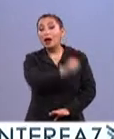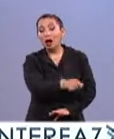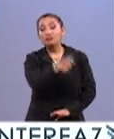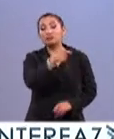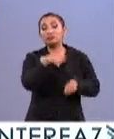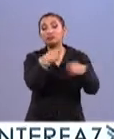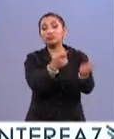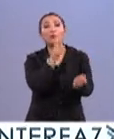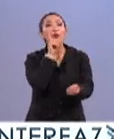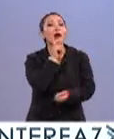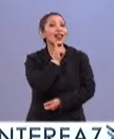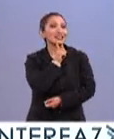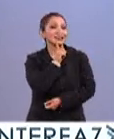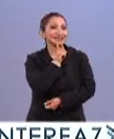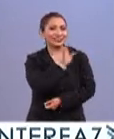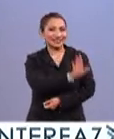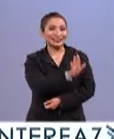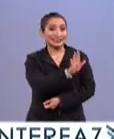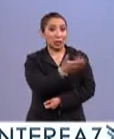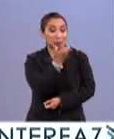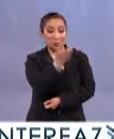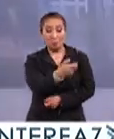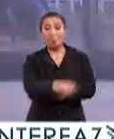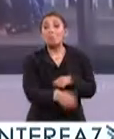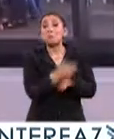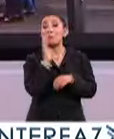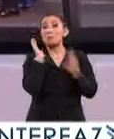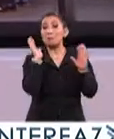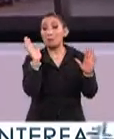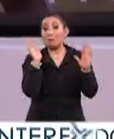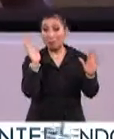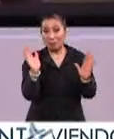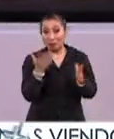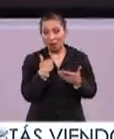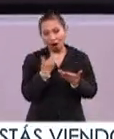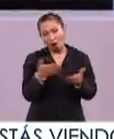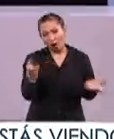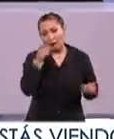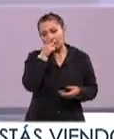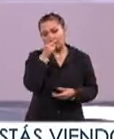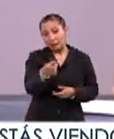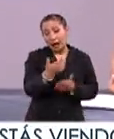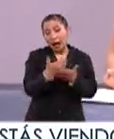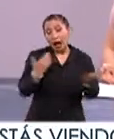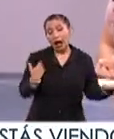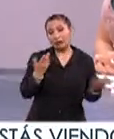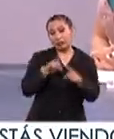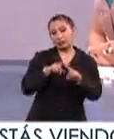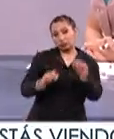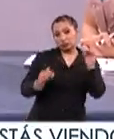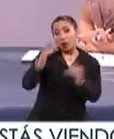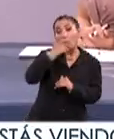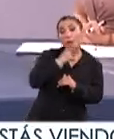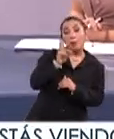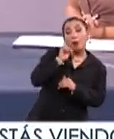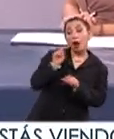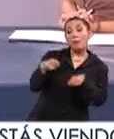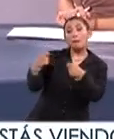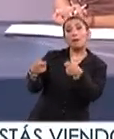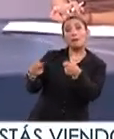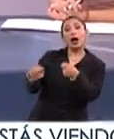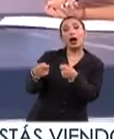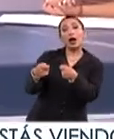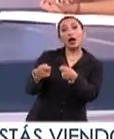lo tienen mujeres. Ese es un factor extraordinario. Yo ahora les digo que antes había distinción de género a favor de